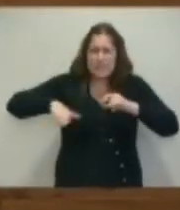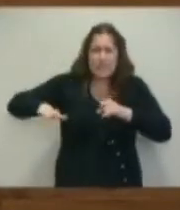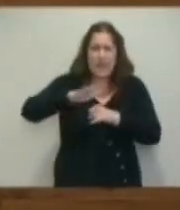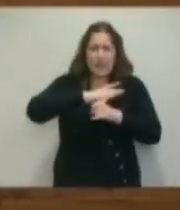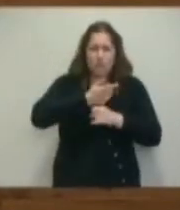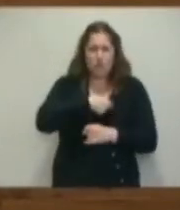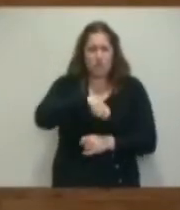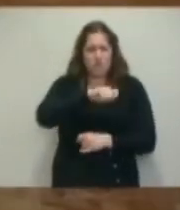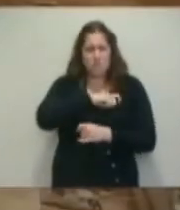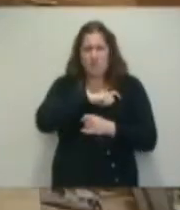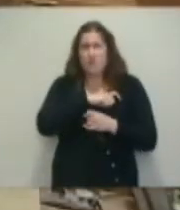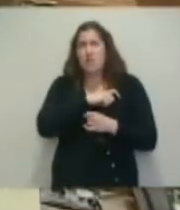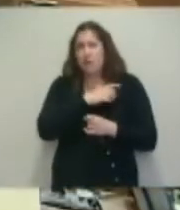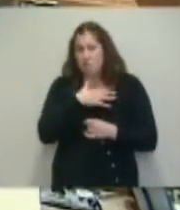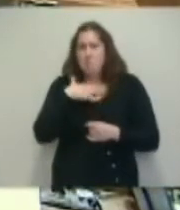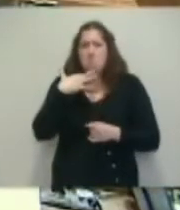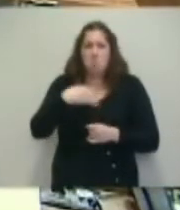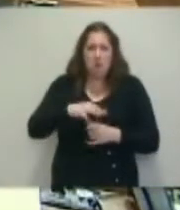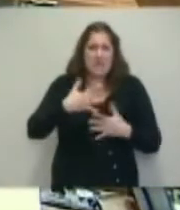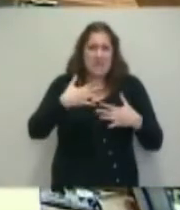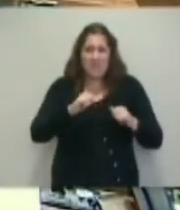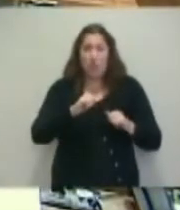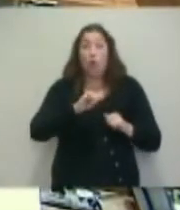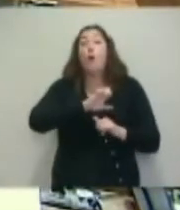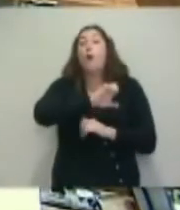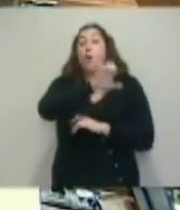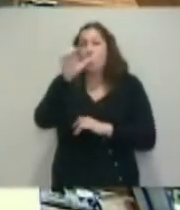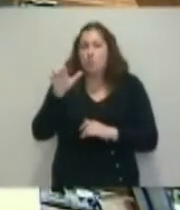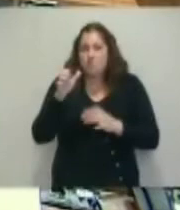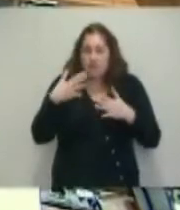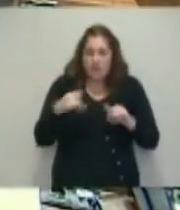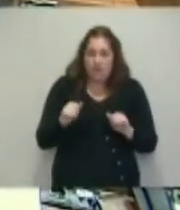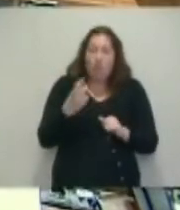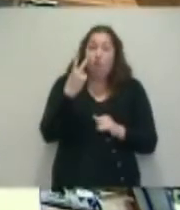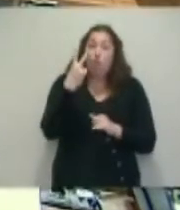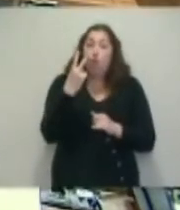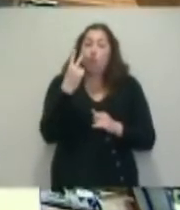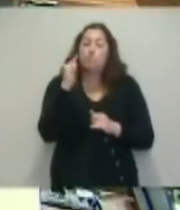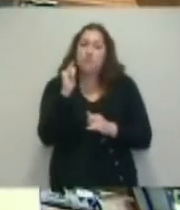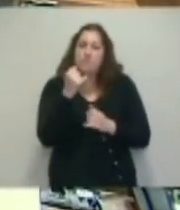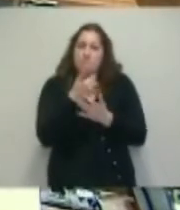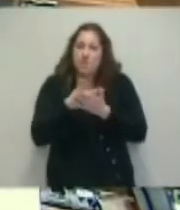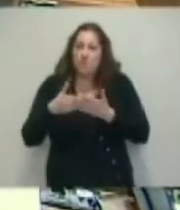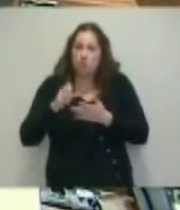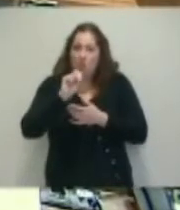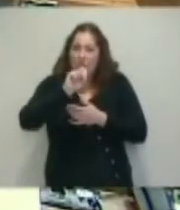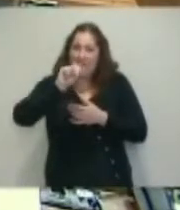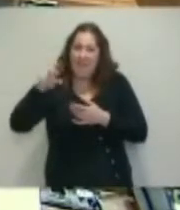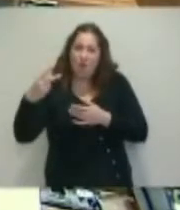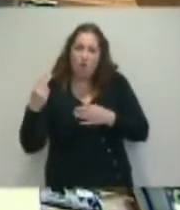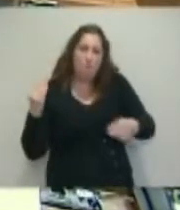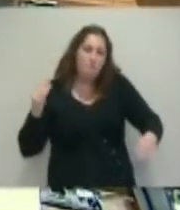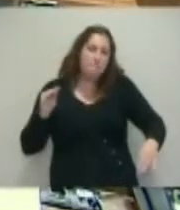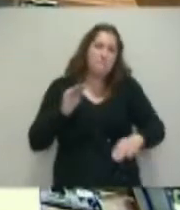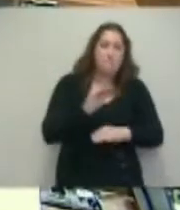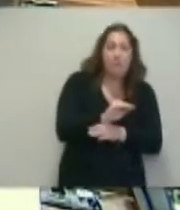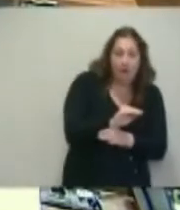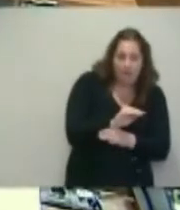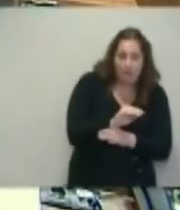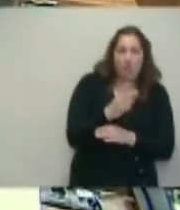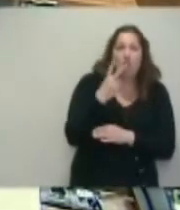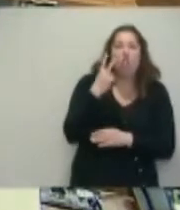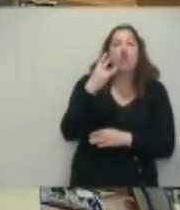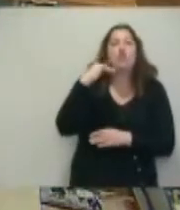España, casi me atrevería a decir en toda Europa, al que se le hayan destinado más de 2.000 millones de euros, 2.000 millones de